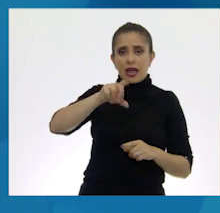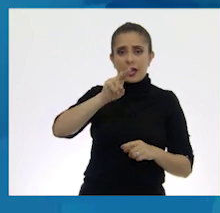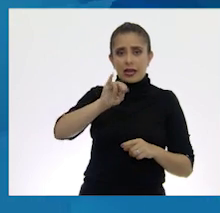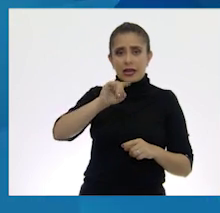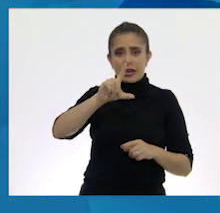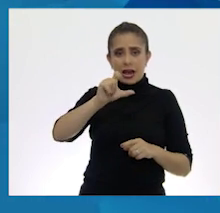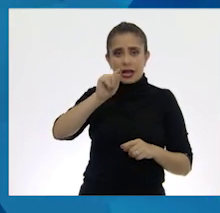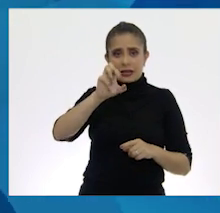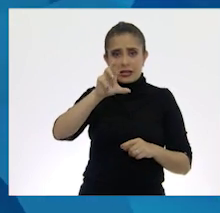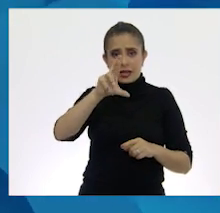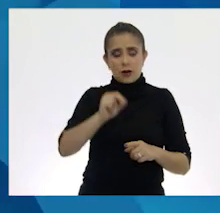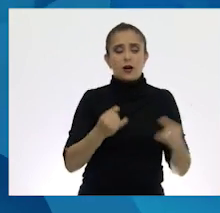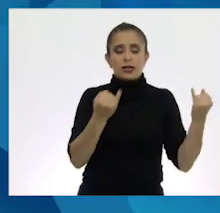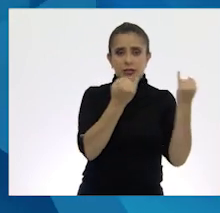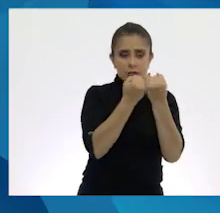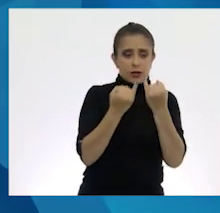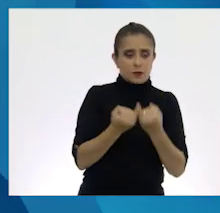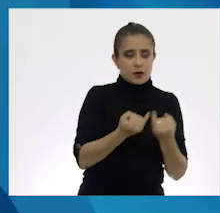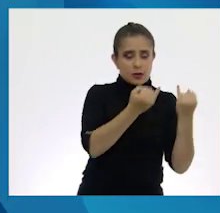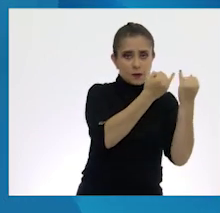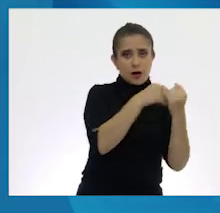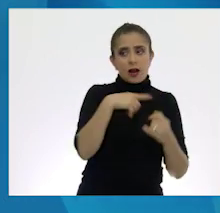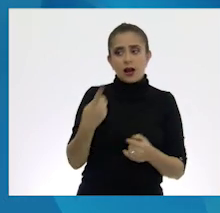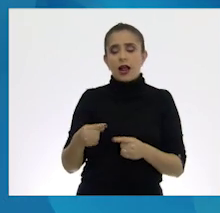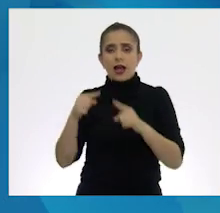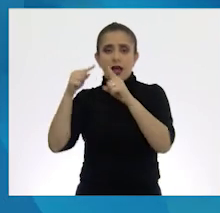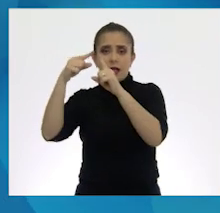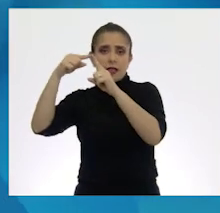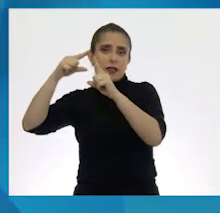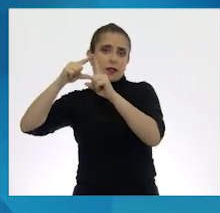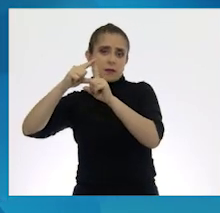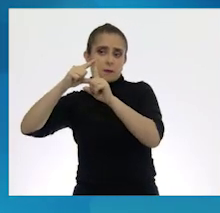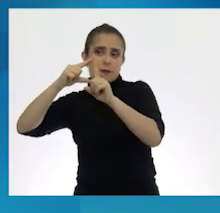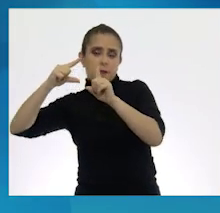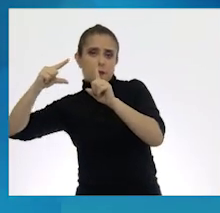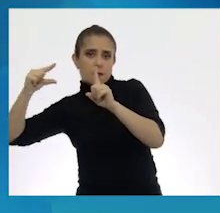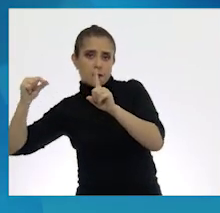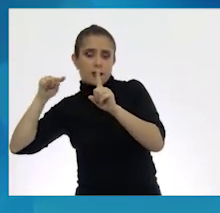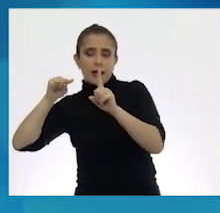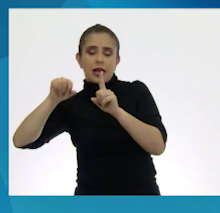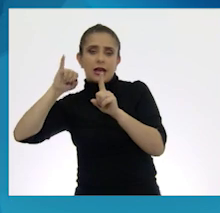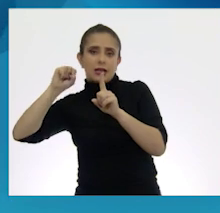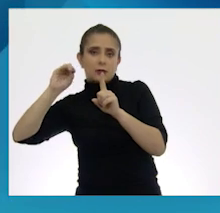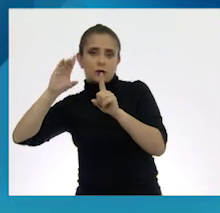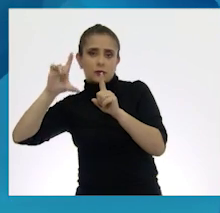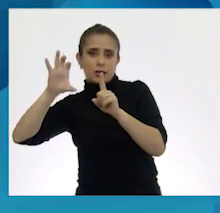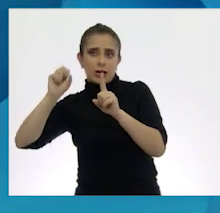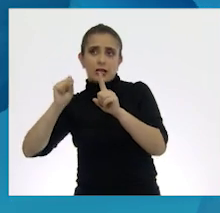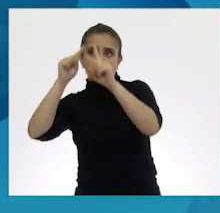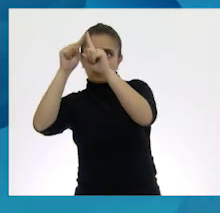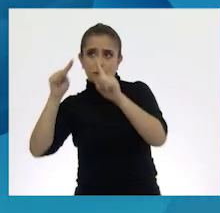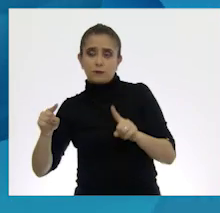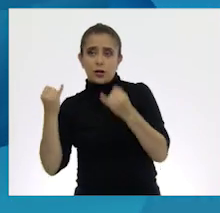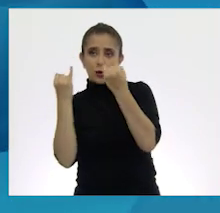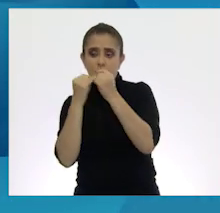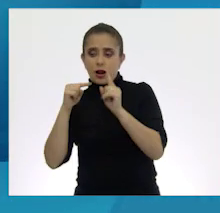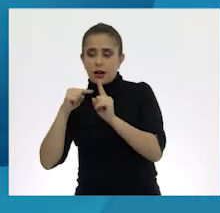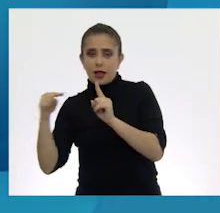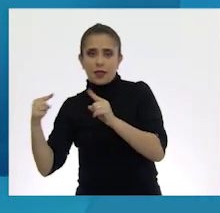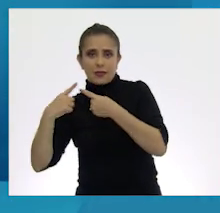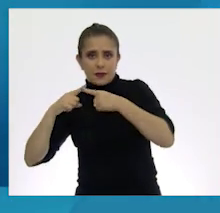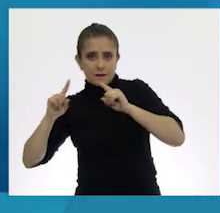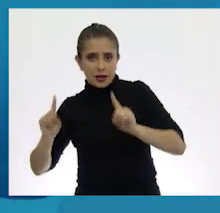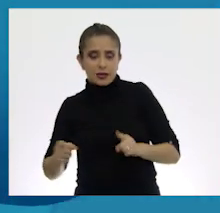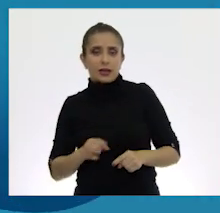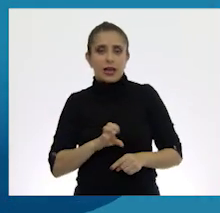miden lo mismo, algunos triángulos isósceles, cuyos dos lados miden lo mismo y uno no, y aquellos que se